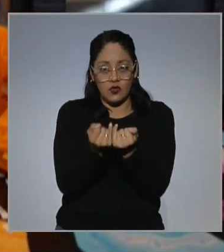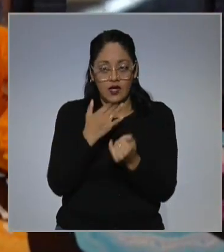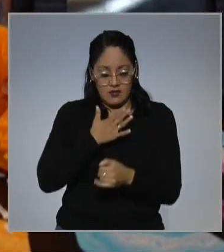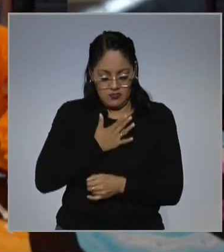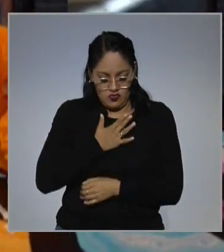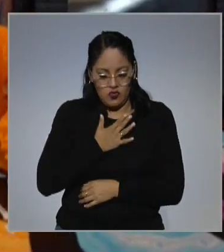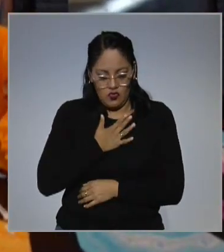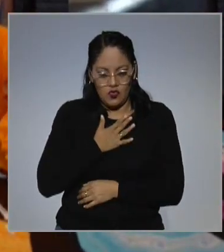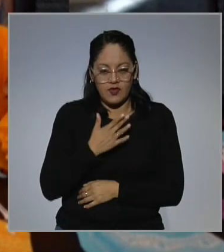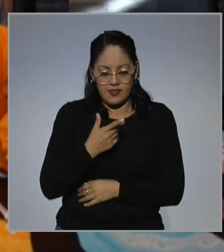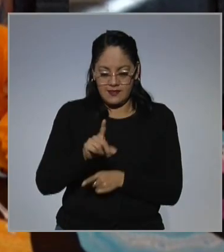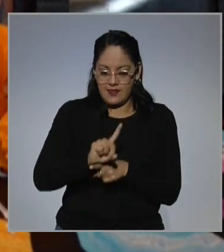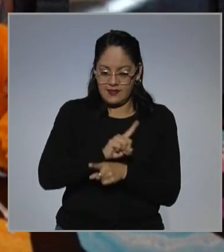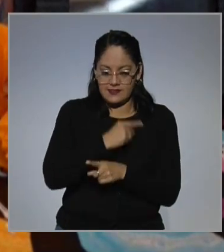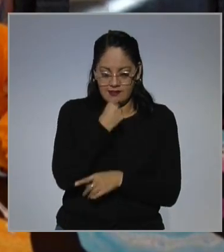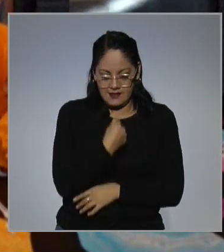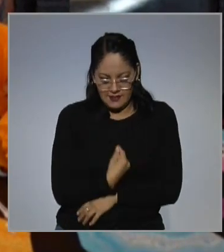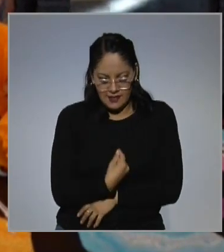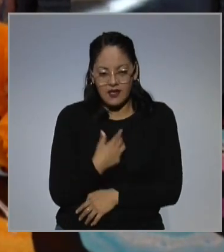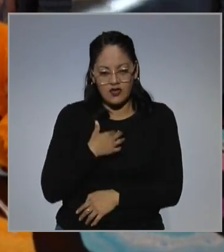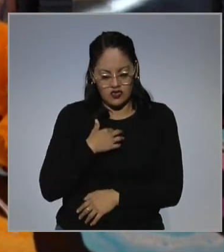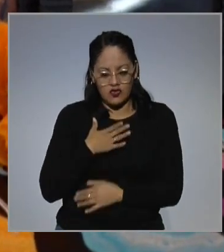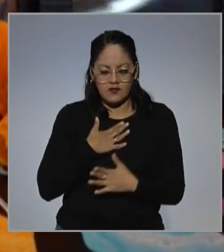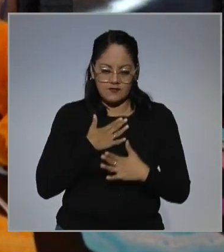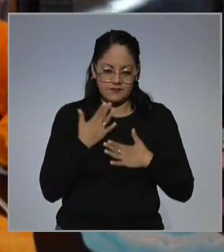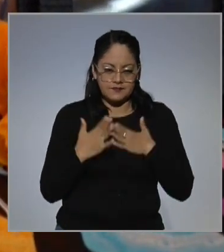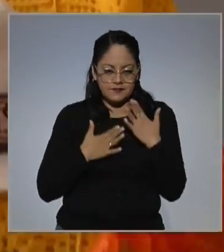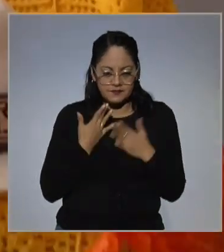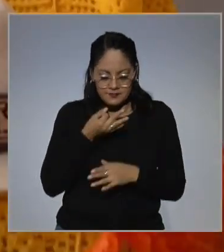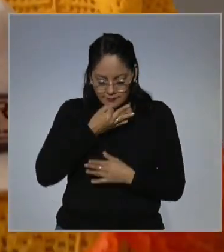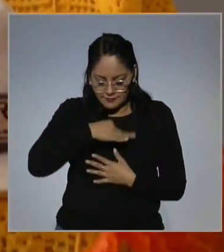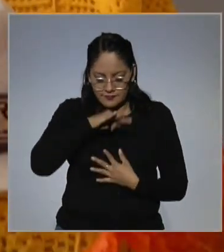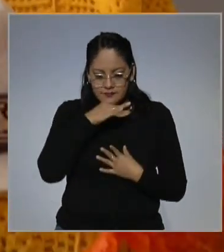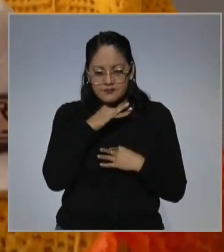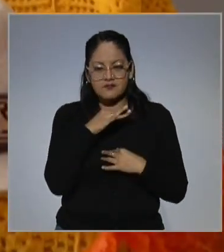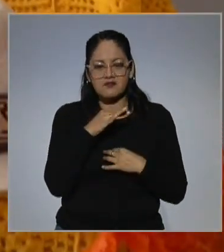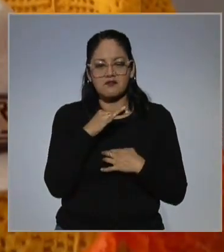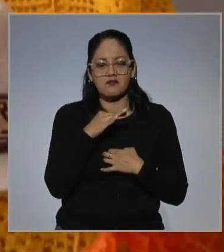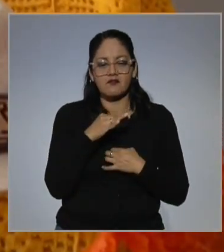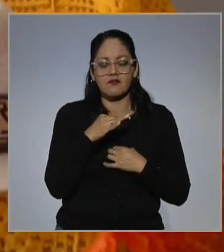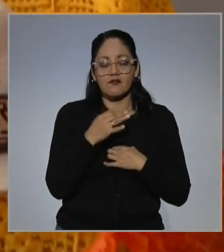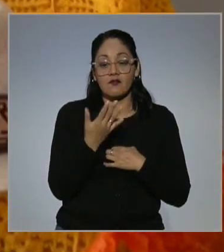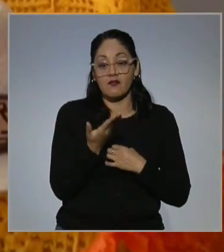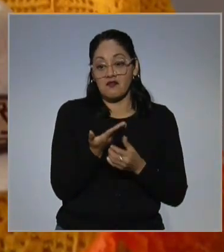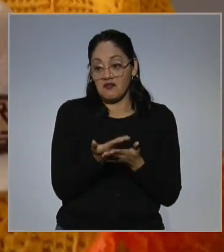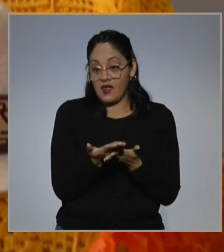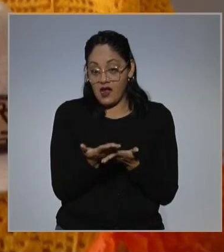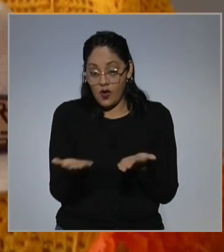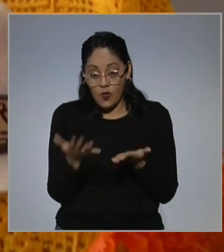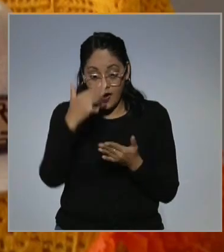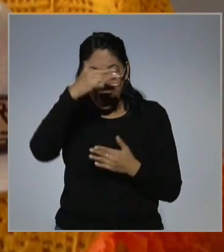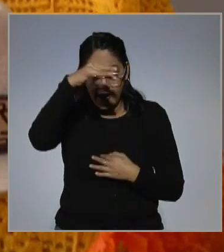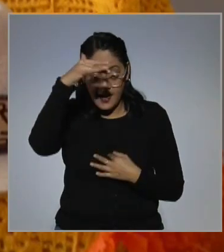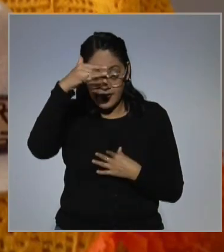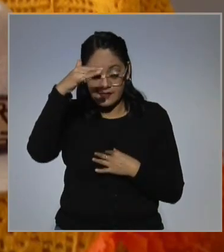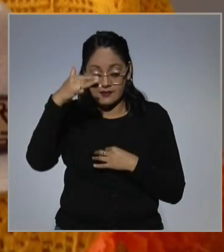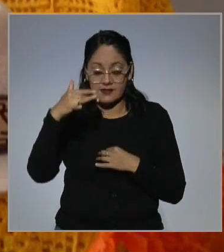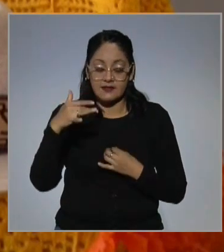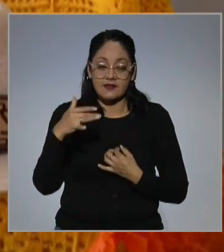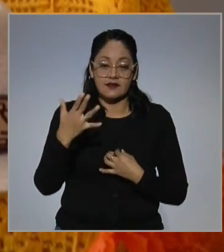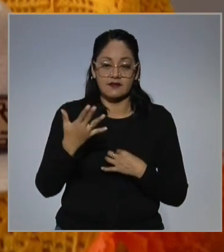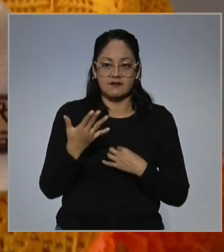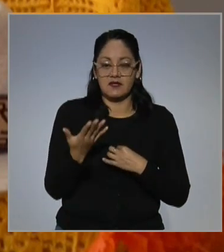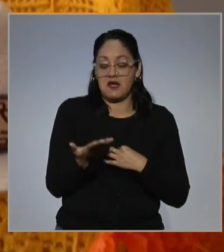yo de niña celebraba esta fiesta de una manera y ahora de grande pues con